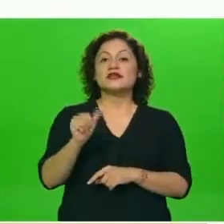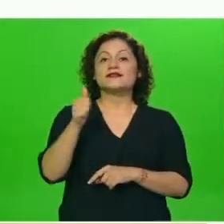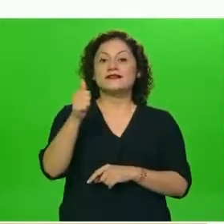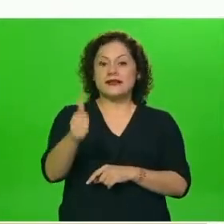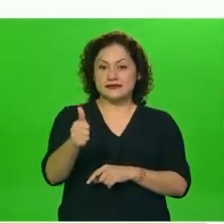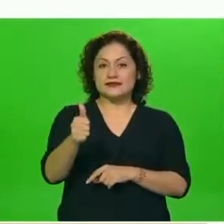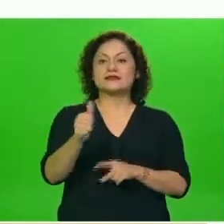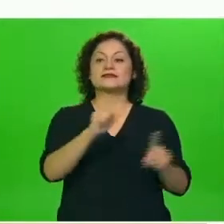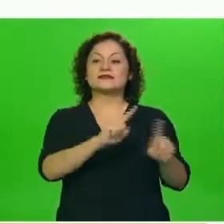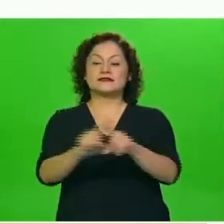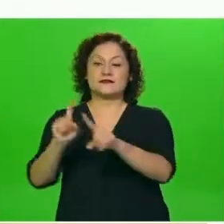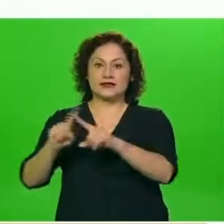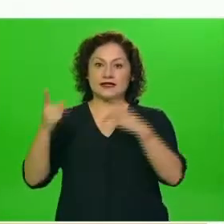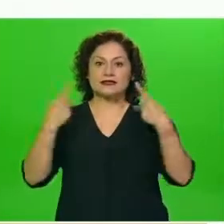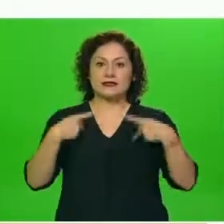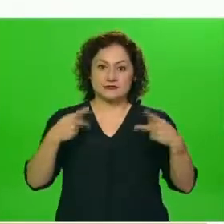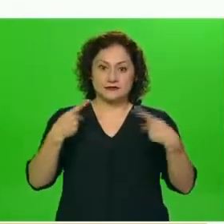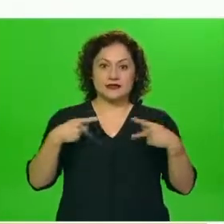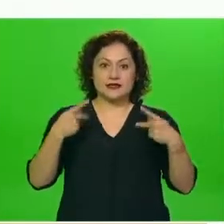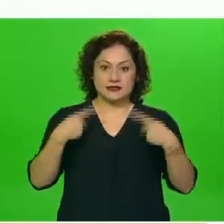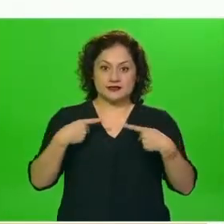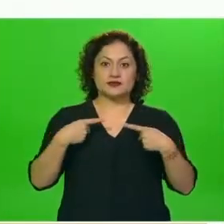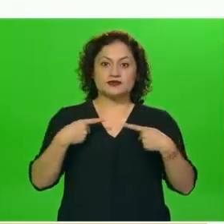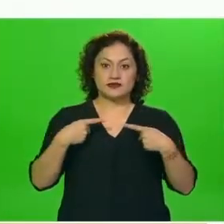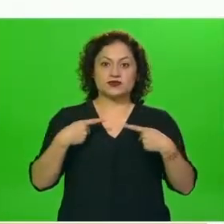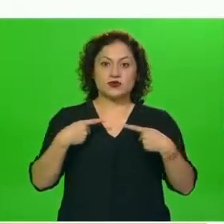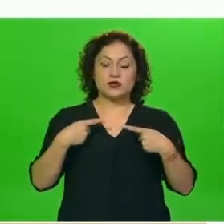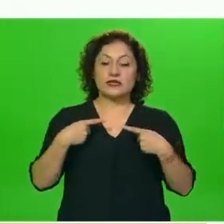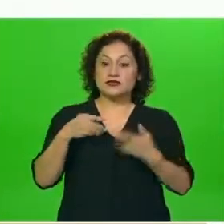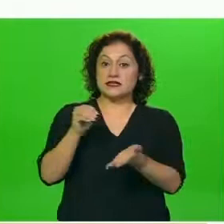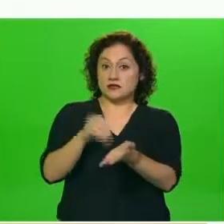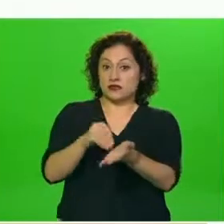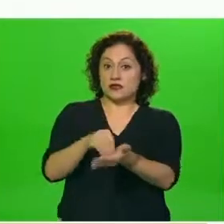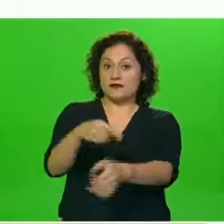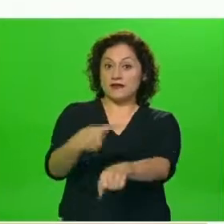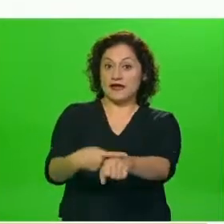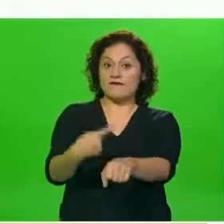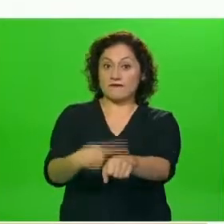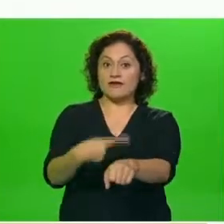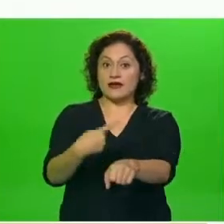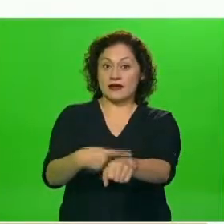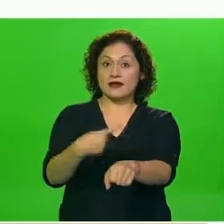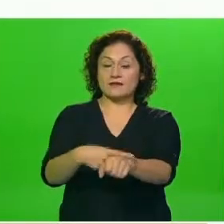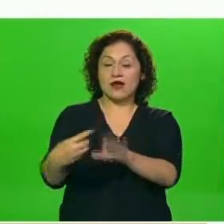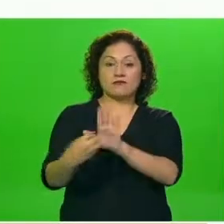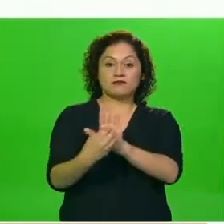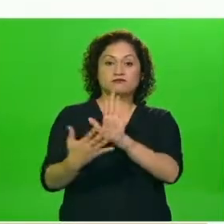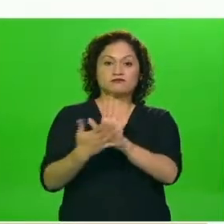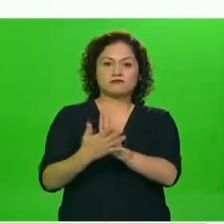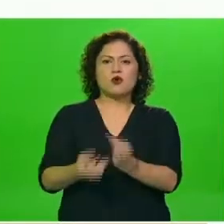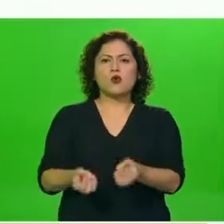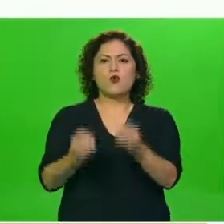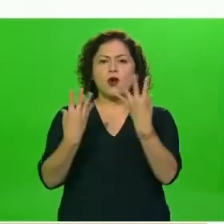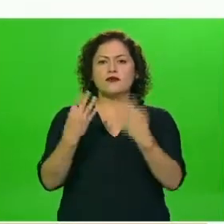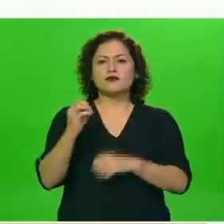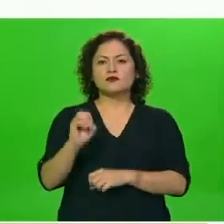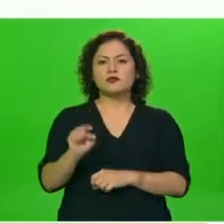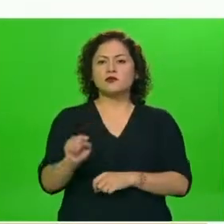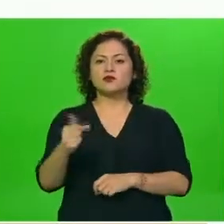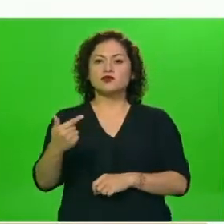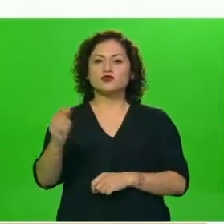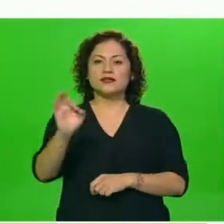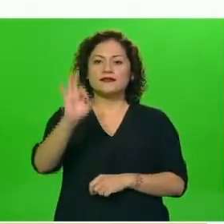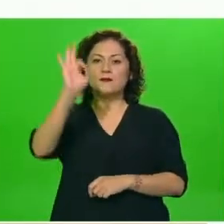18,786 casos que son casos activos estimados. Esto representa un 0,7%